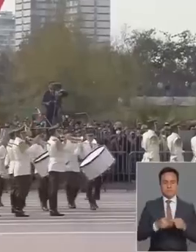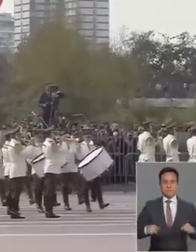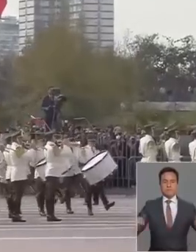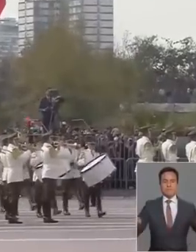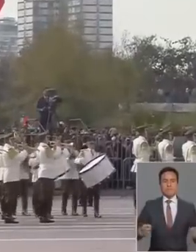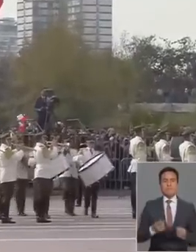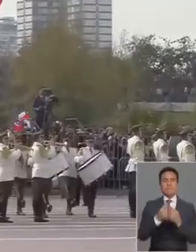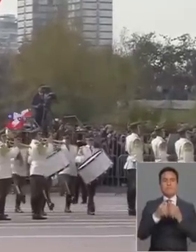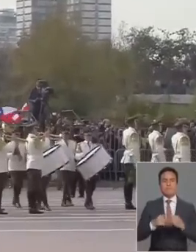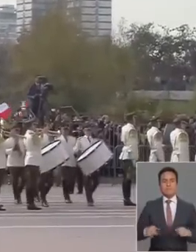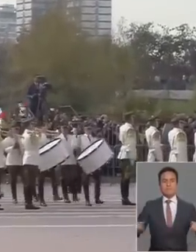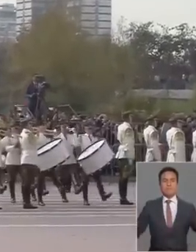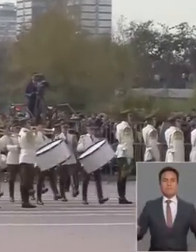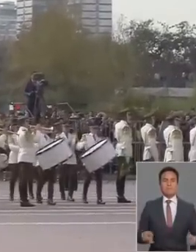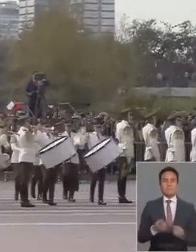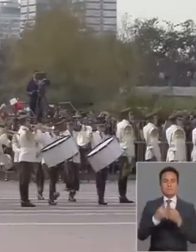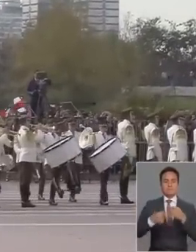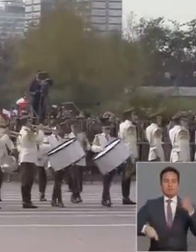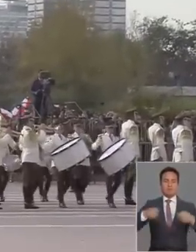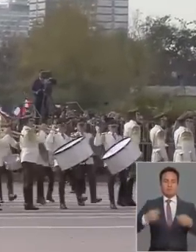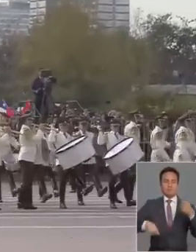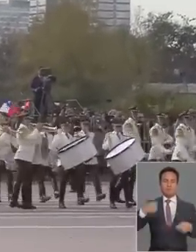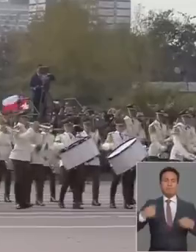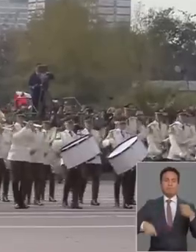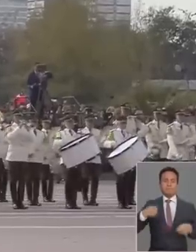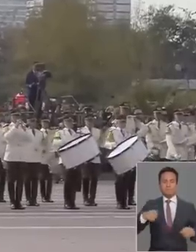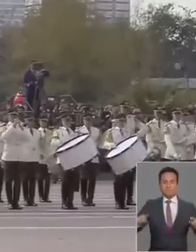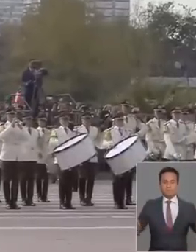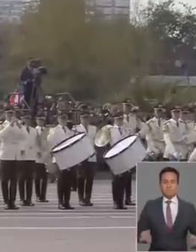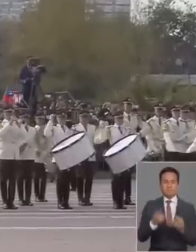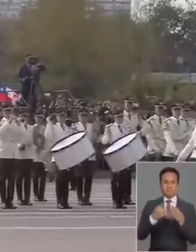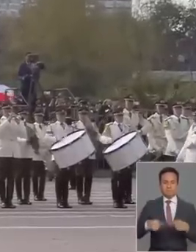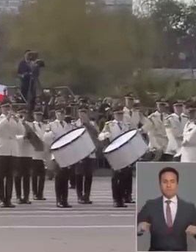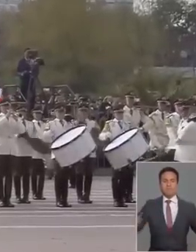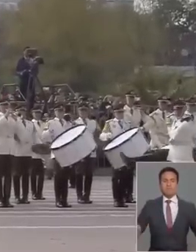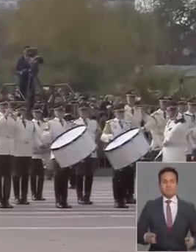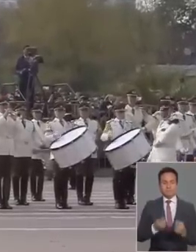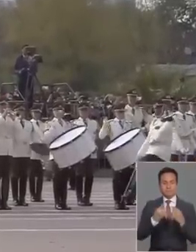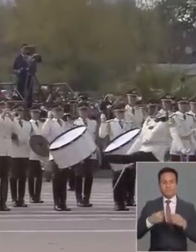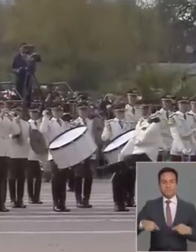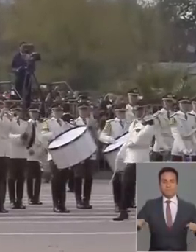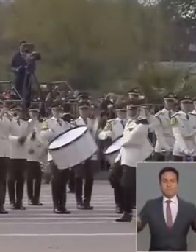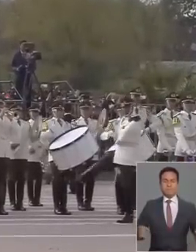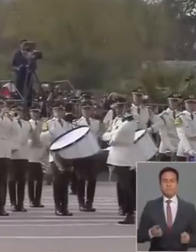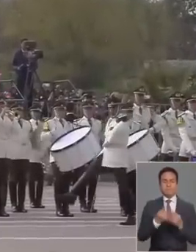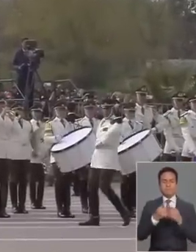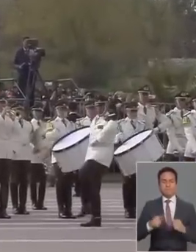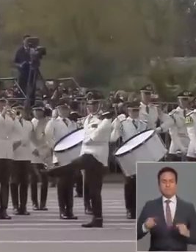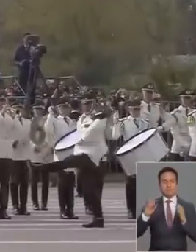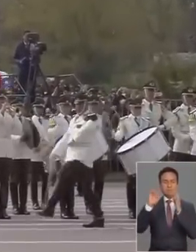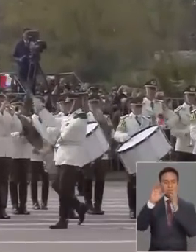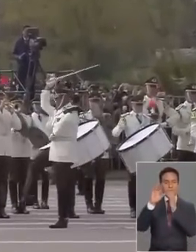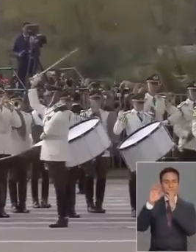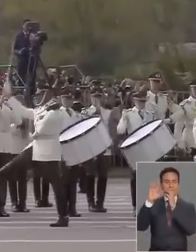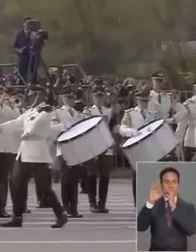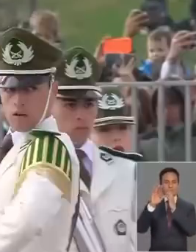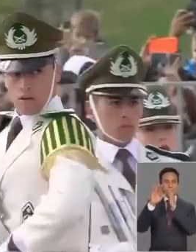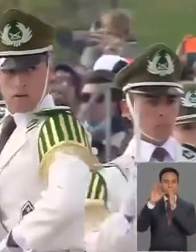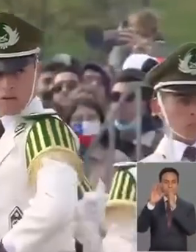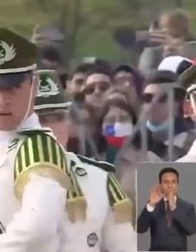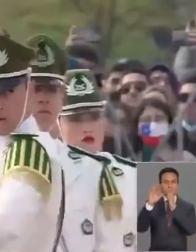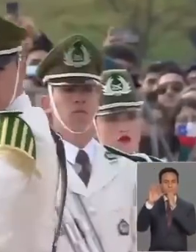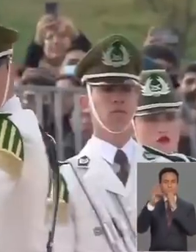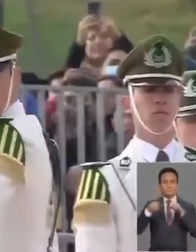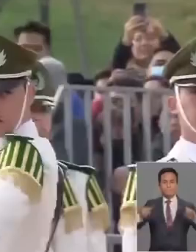habernos explicado todo eso. Nos explicaron acerca del casco prusiano y de muchas otras cosas que pues nosotros no sabíamos. Entonces en lo personal a mí